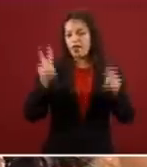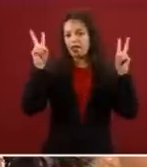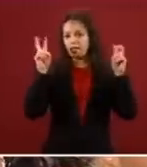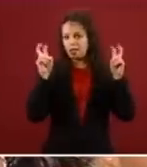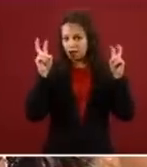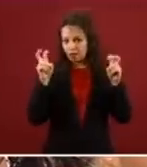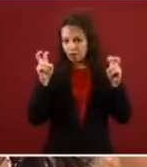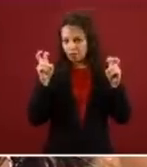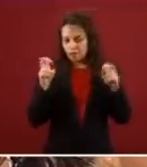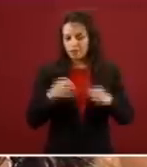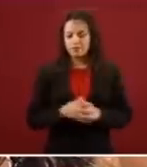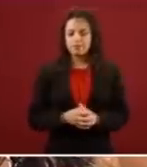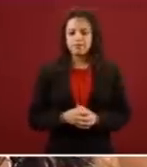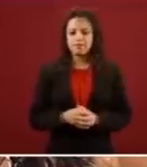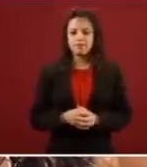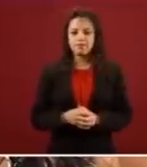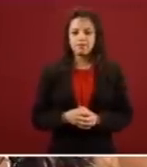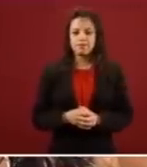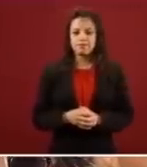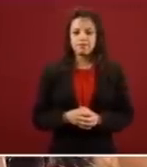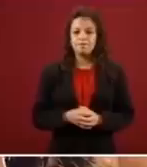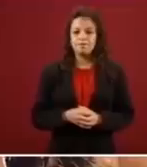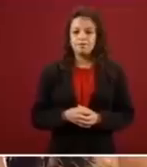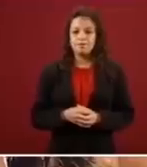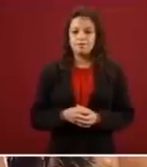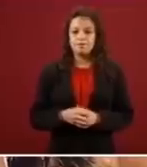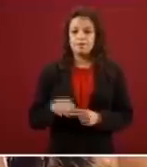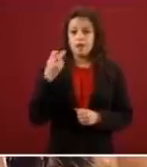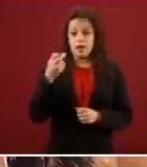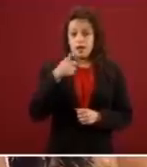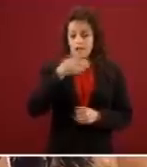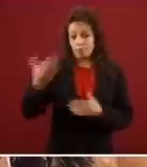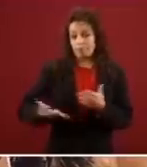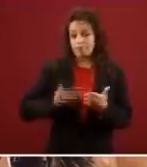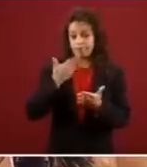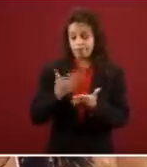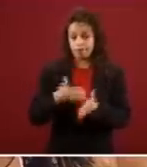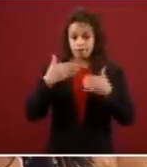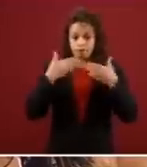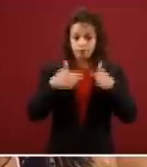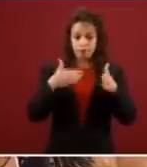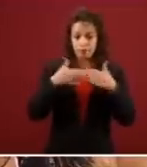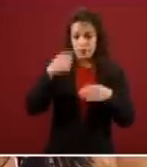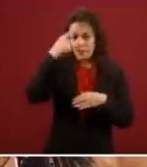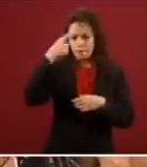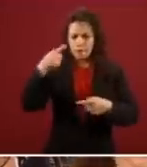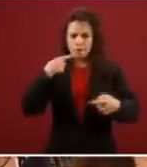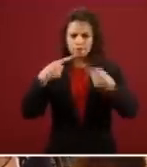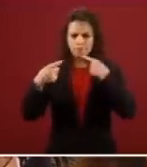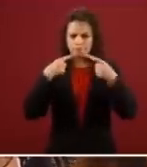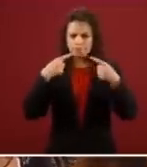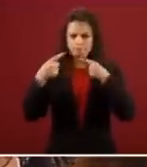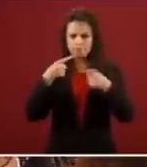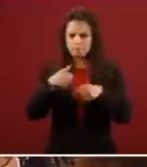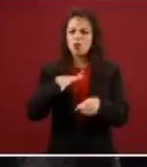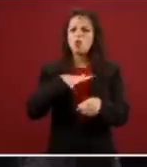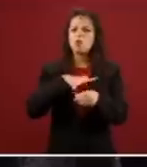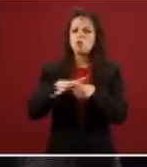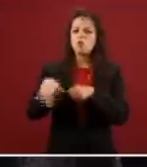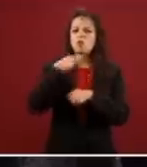que el Ejecutivo llevará a estos parlamentos abiertos en torno a los outsourcing?